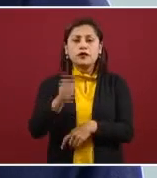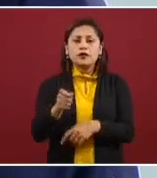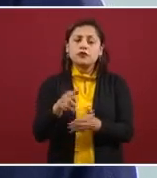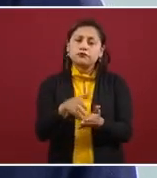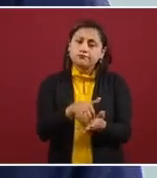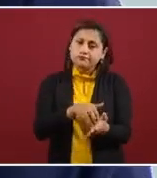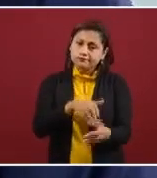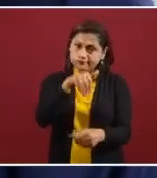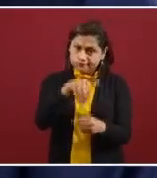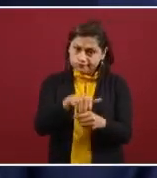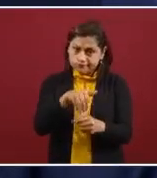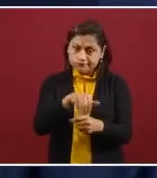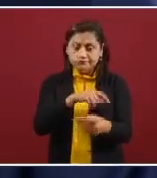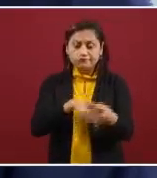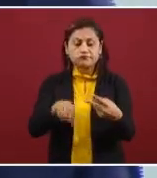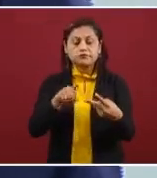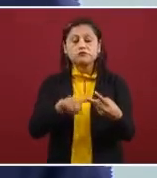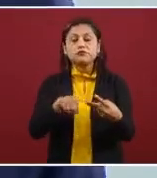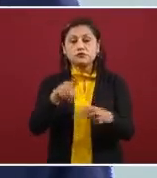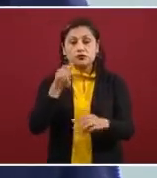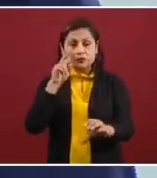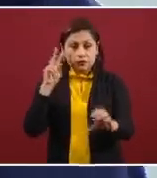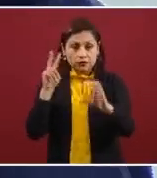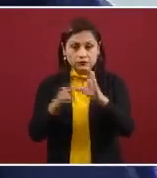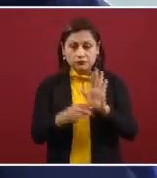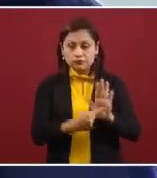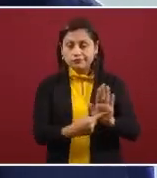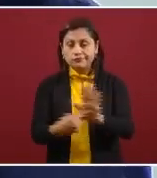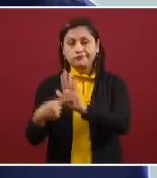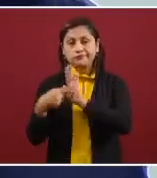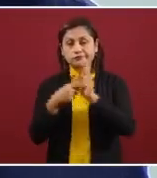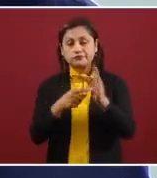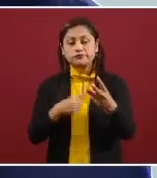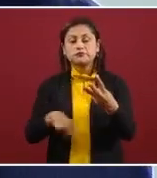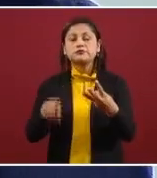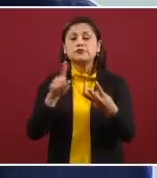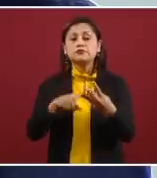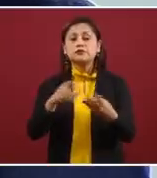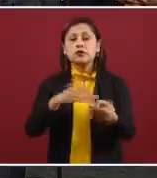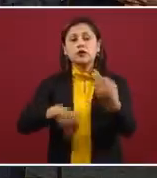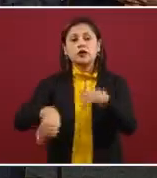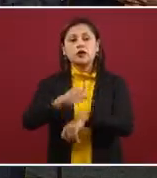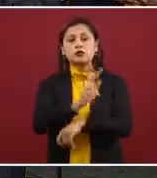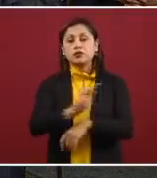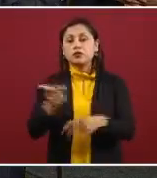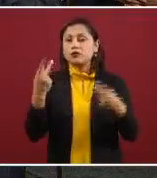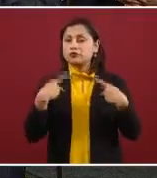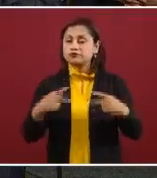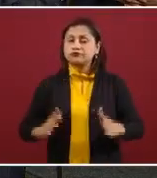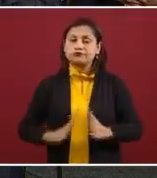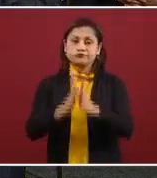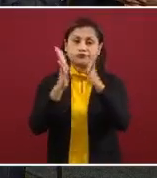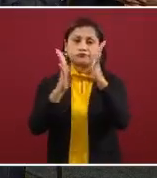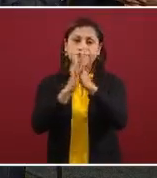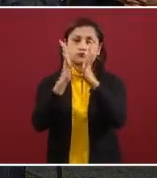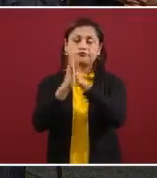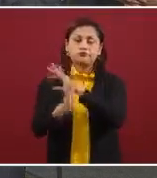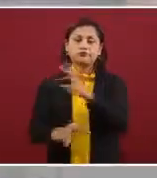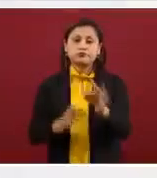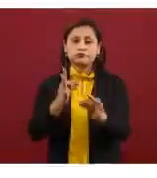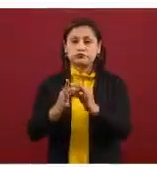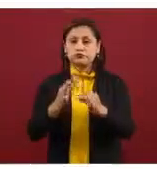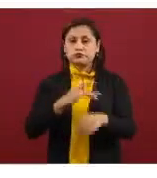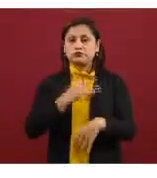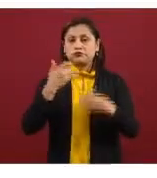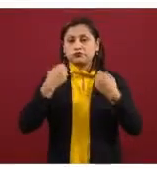la transparencia, la participación y competencia para dar certeza a la demanda